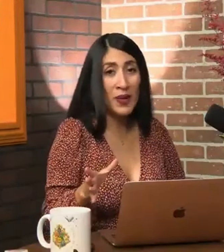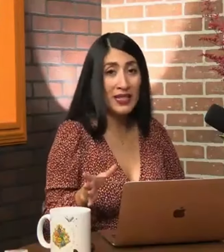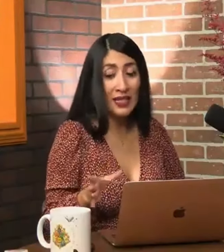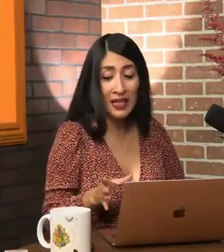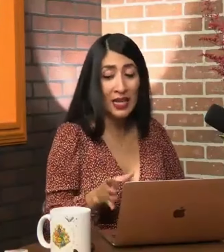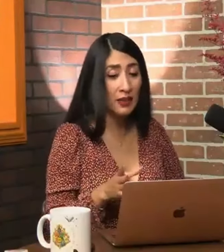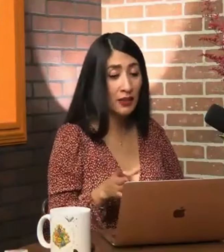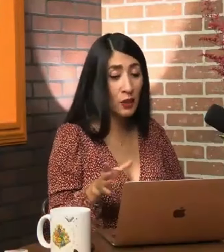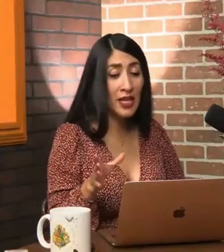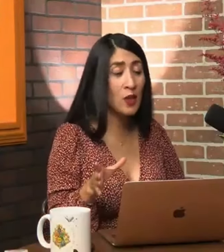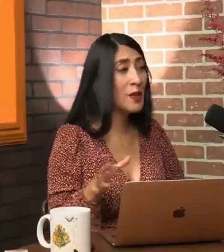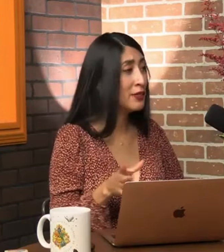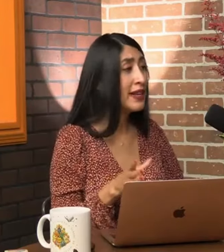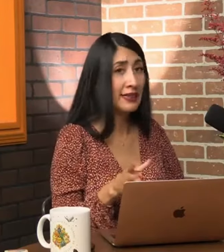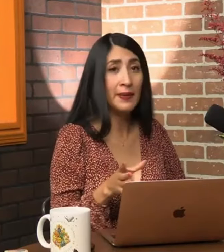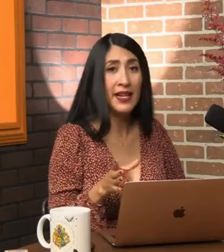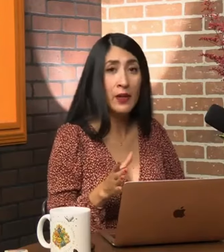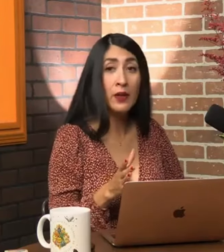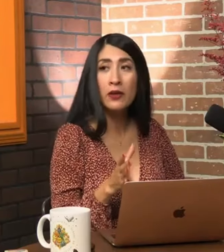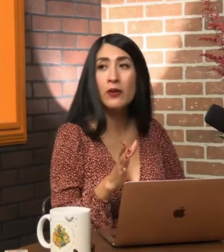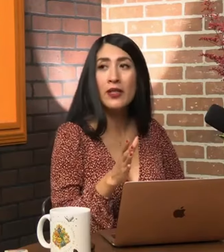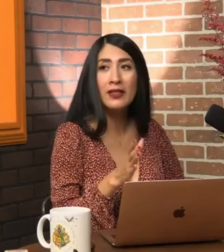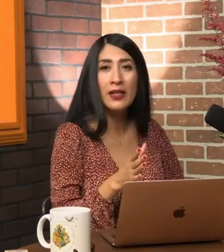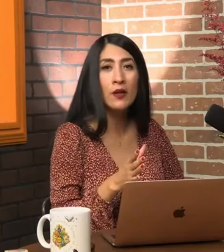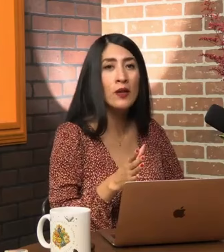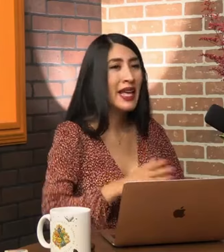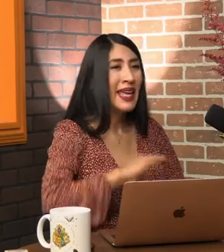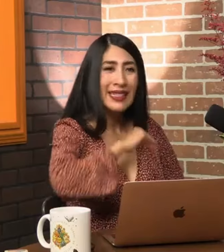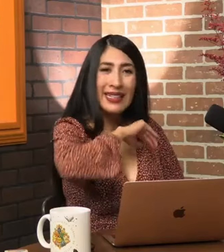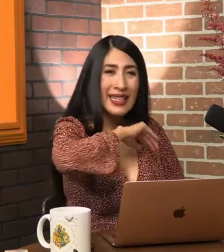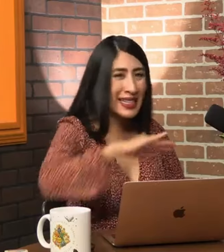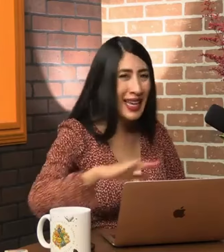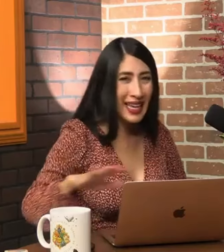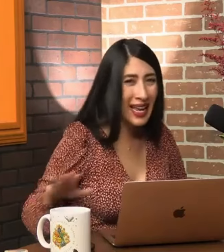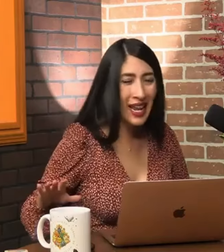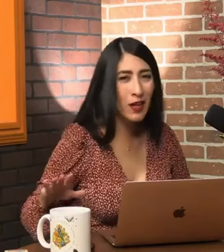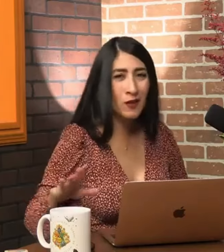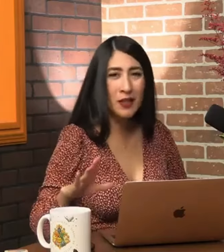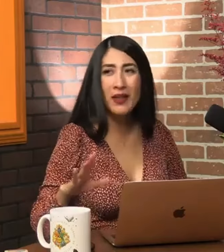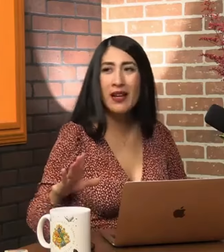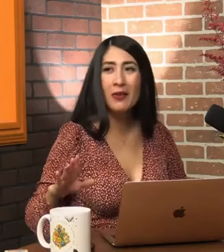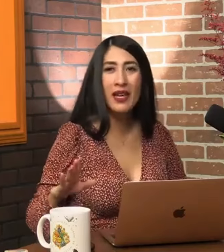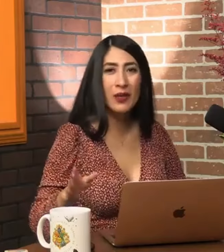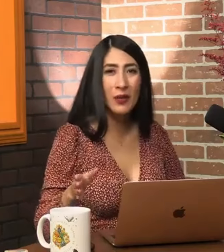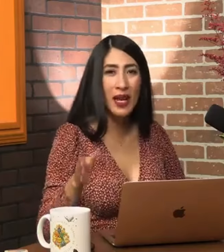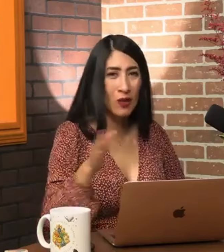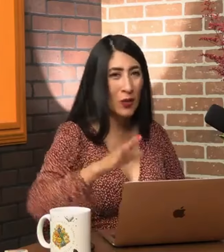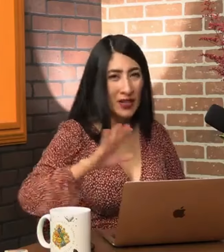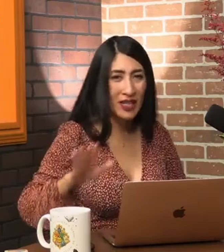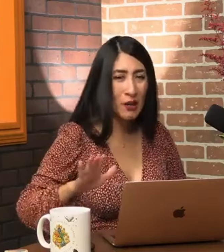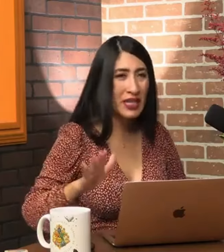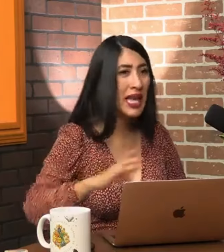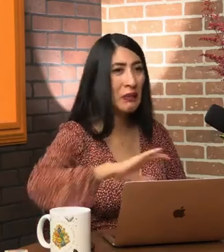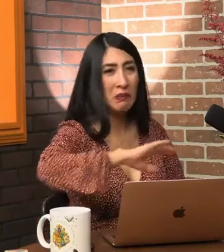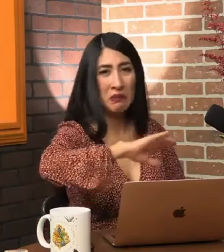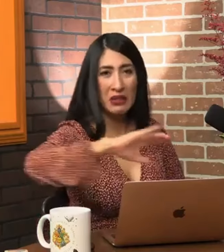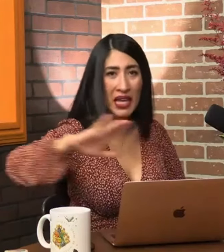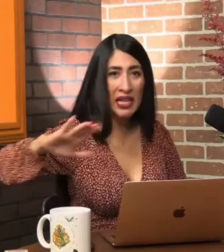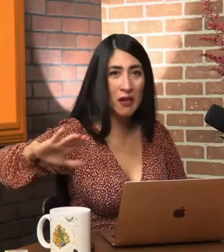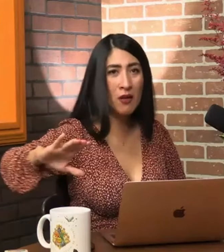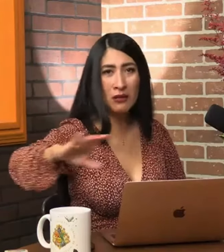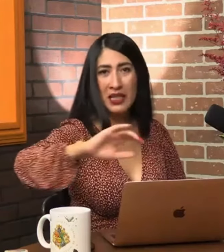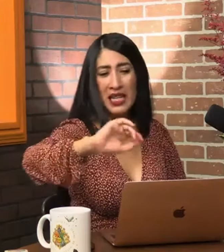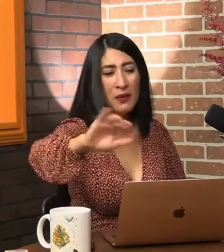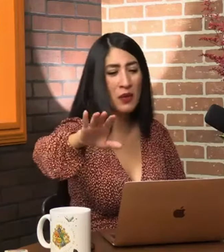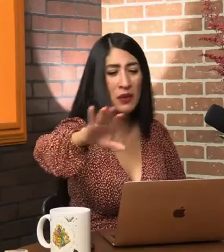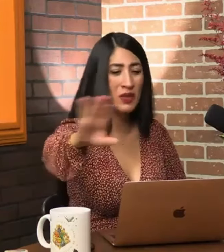Escuchamos a un presidente, sí, un tanto más flexible, ¿no? Incluso diciendo: si quieren dejar al Consejo de la Judicatura como está ahorita,